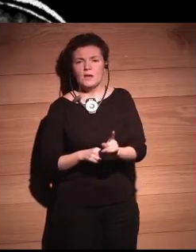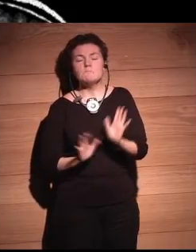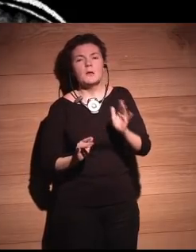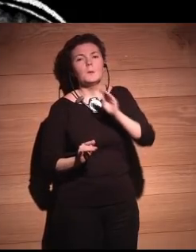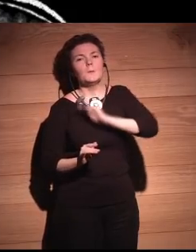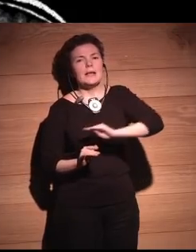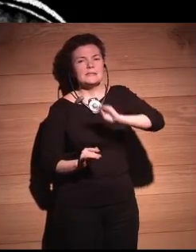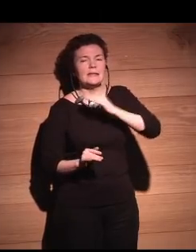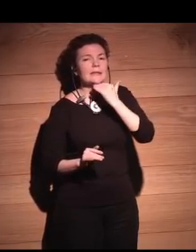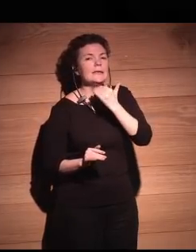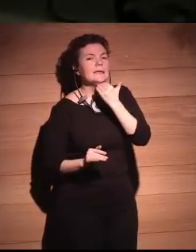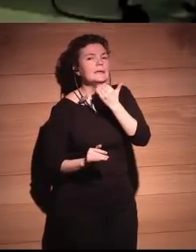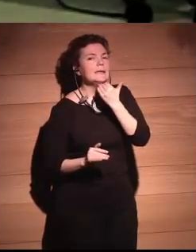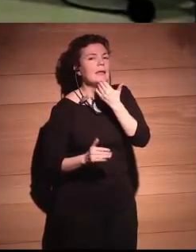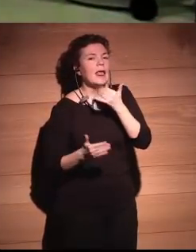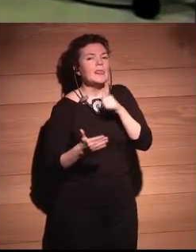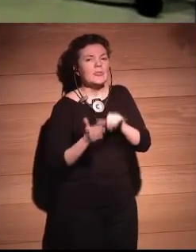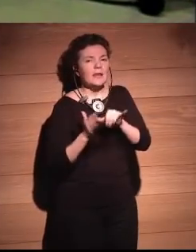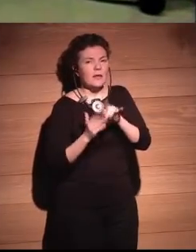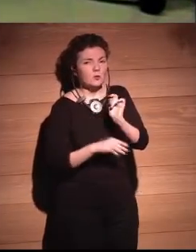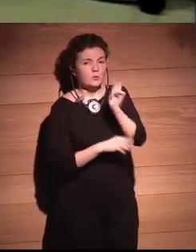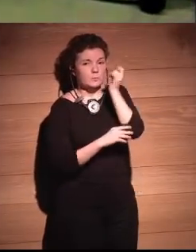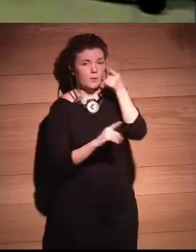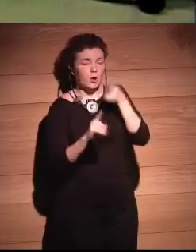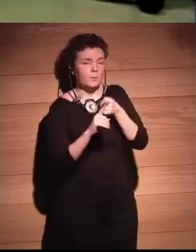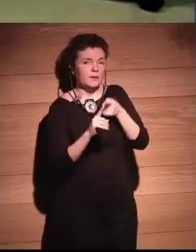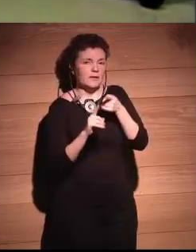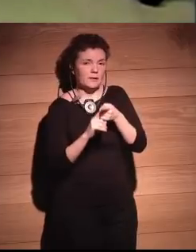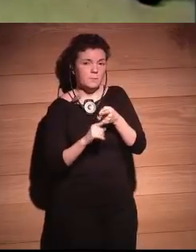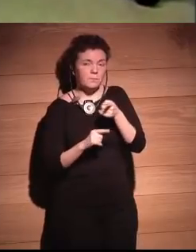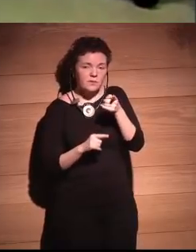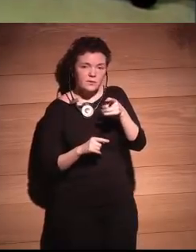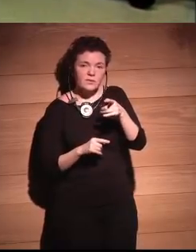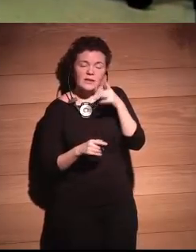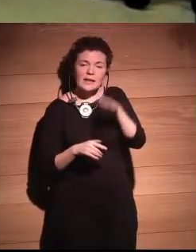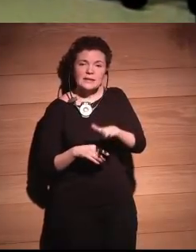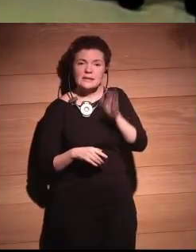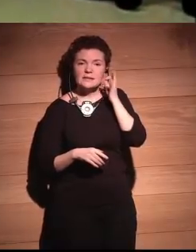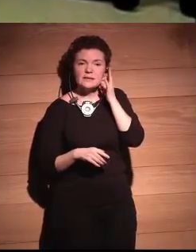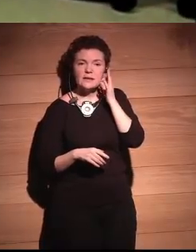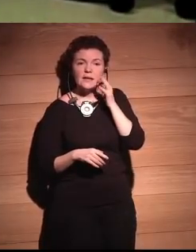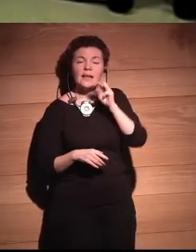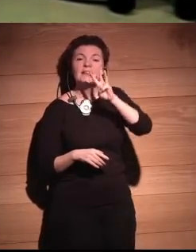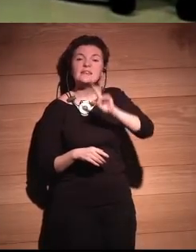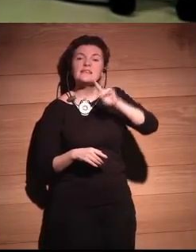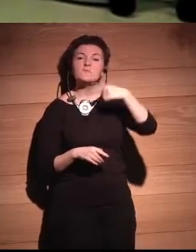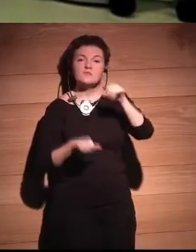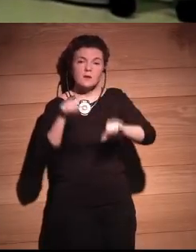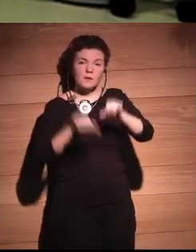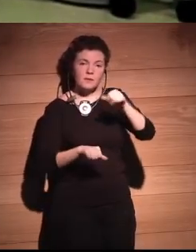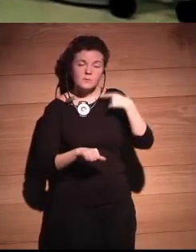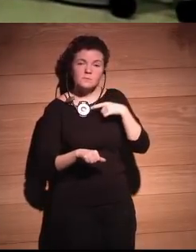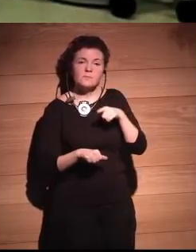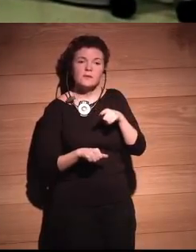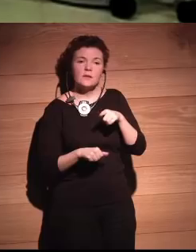queda bastante cerca de lo que estábamos pretendiendo hacer en esta niña. Esta es ella 3 días después de la operación.